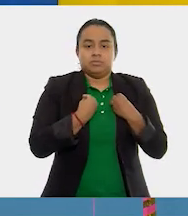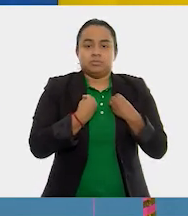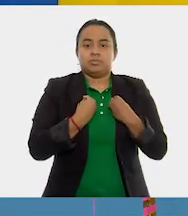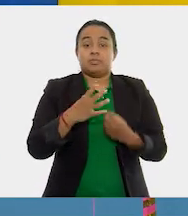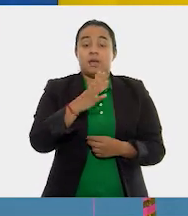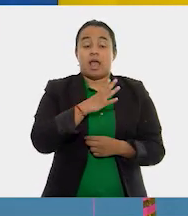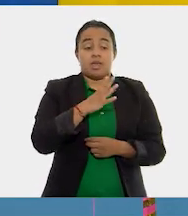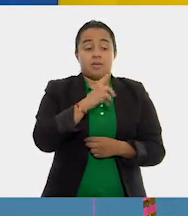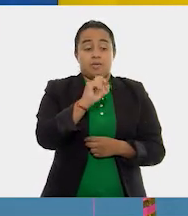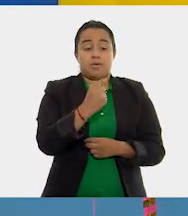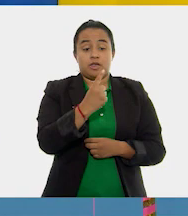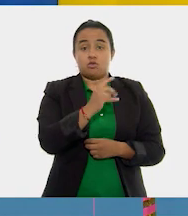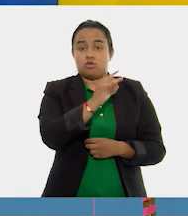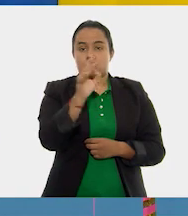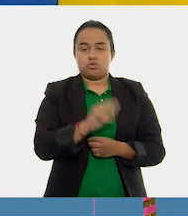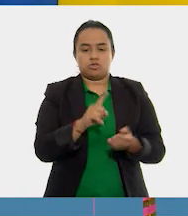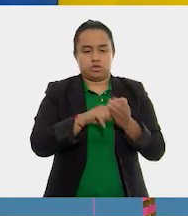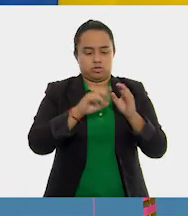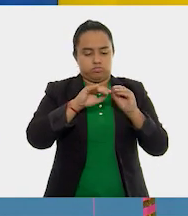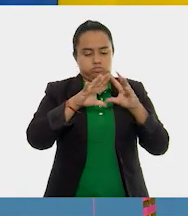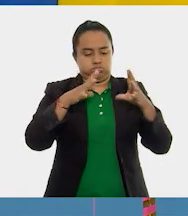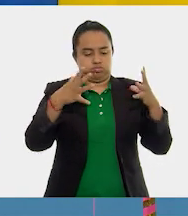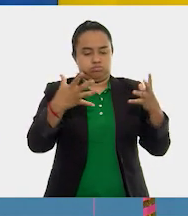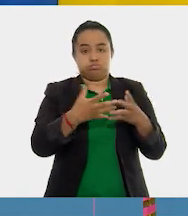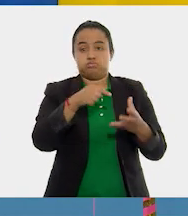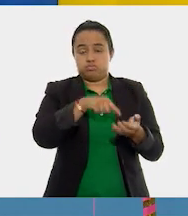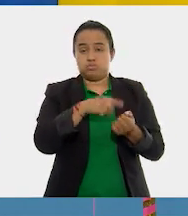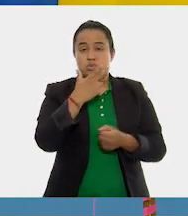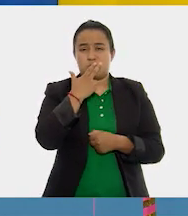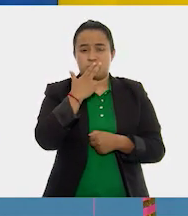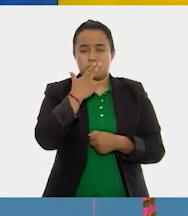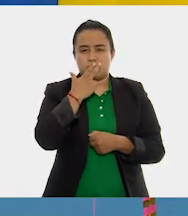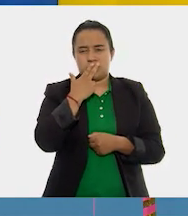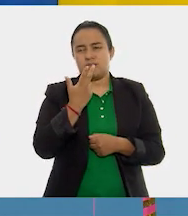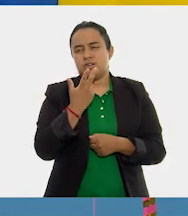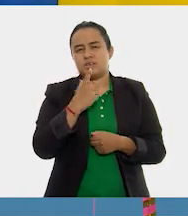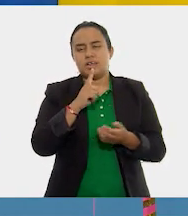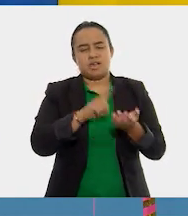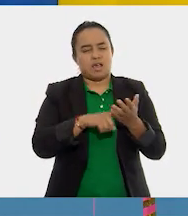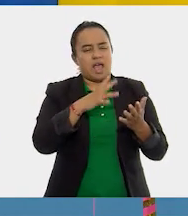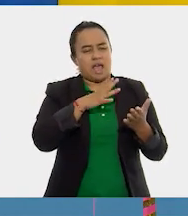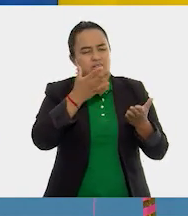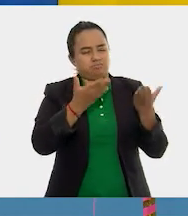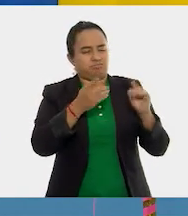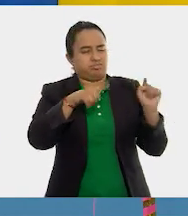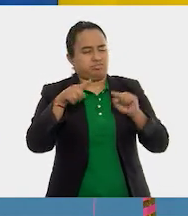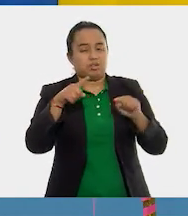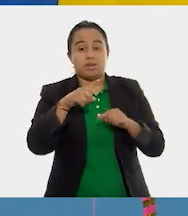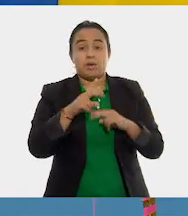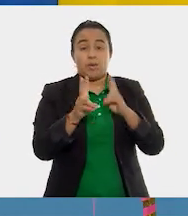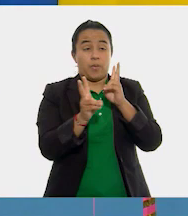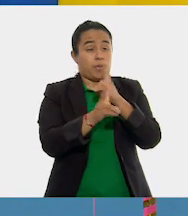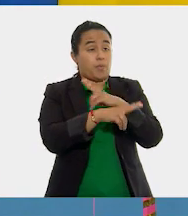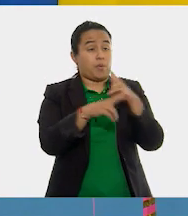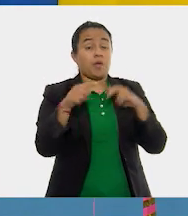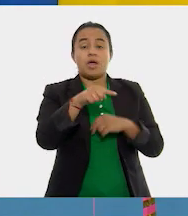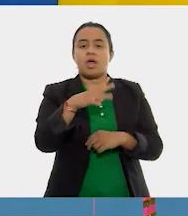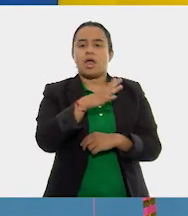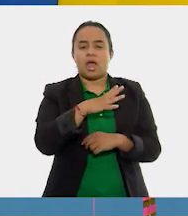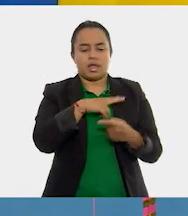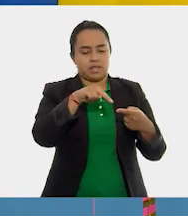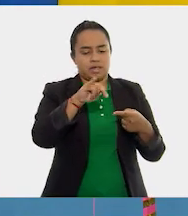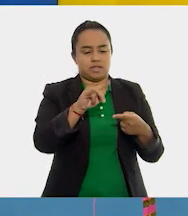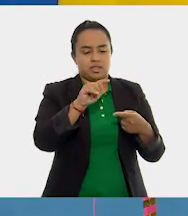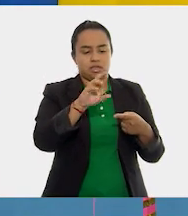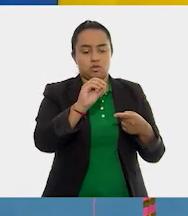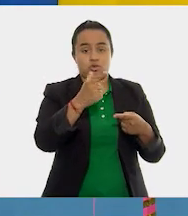el 21% de la atmósfera de la Tierra, en proporciones ligeramente variables. El aire está compuesto por